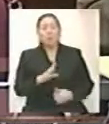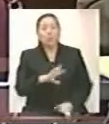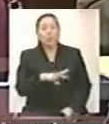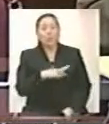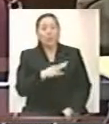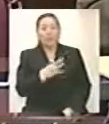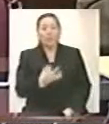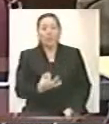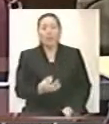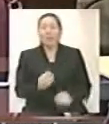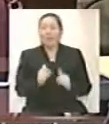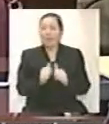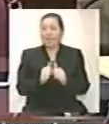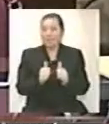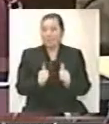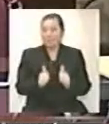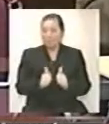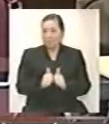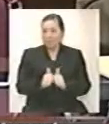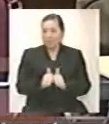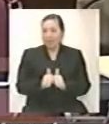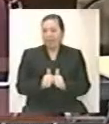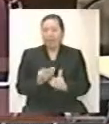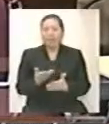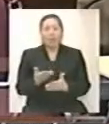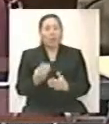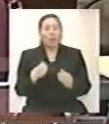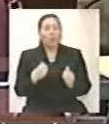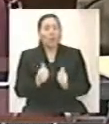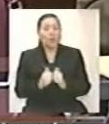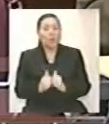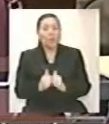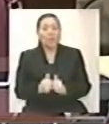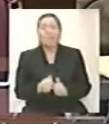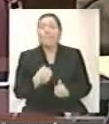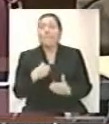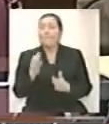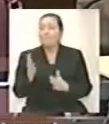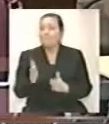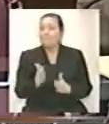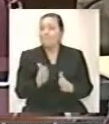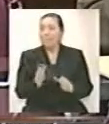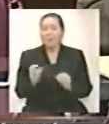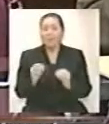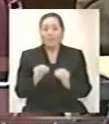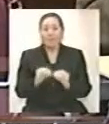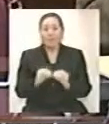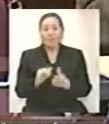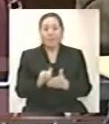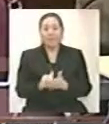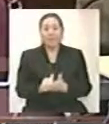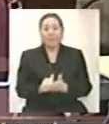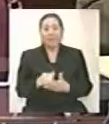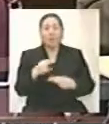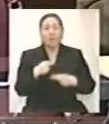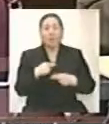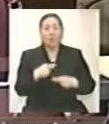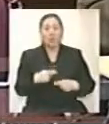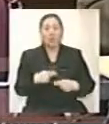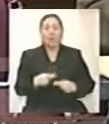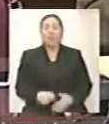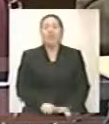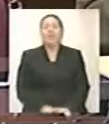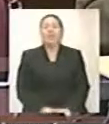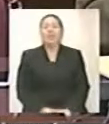espíritu. Imágenes de travesía entre eclipses y contravientos, mareas interiores insurrectas, renacimiento de humanidades y